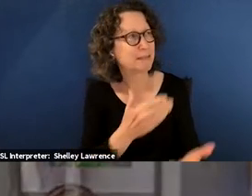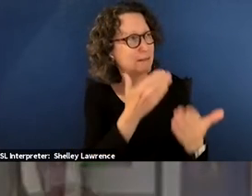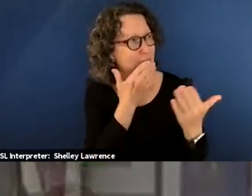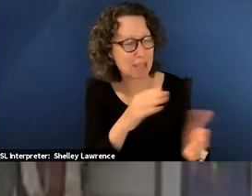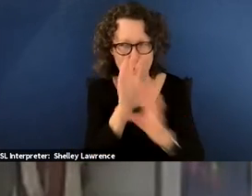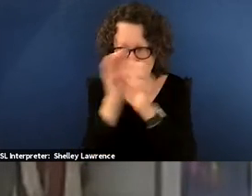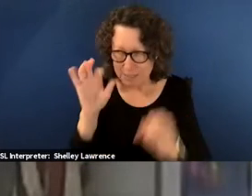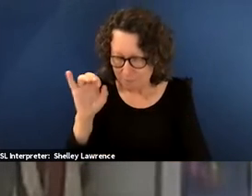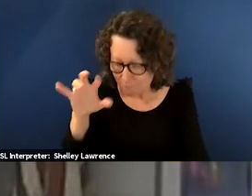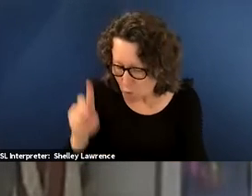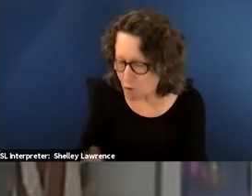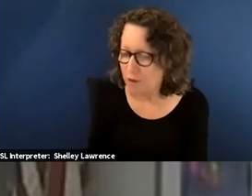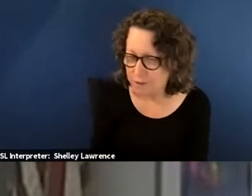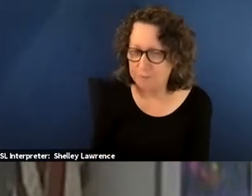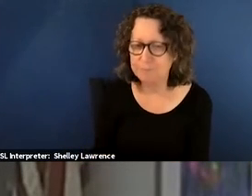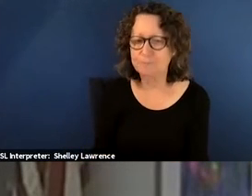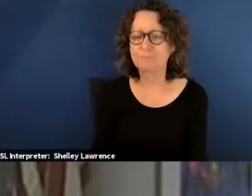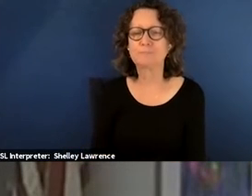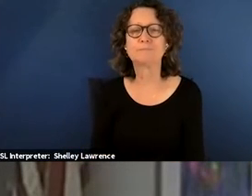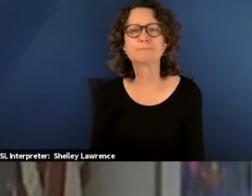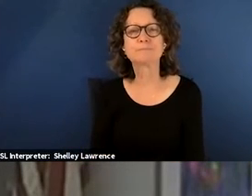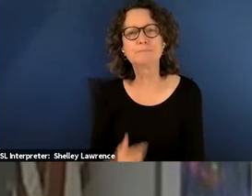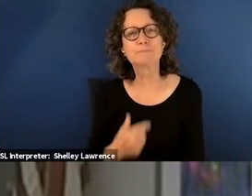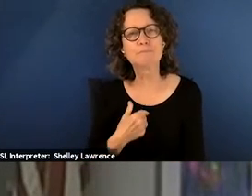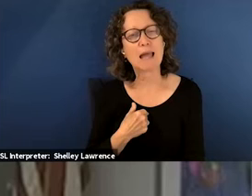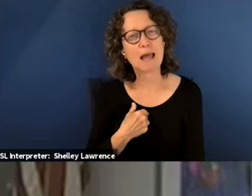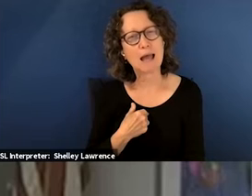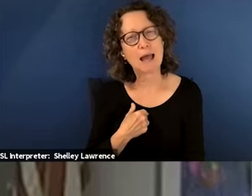Gracias, Presidenta Ford.